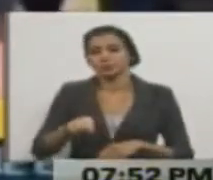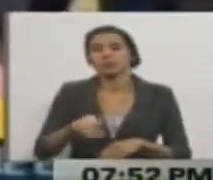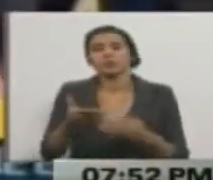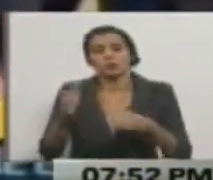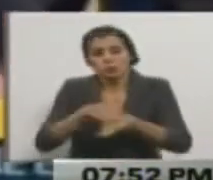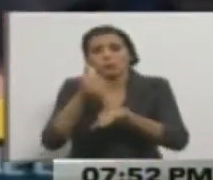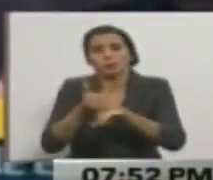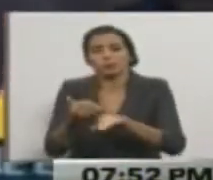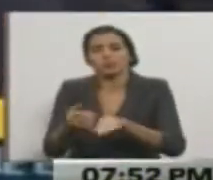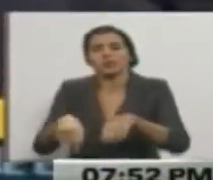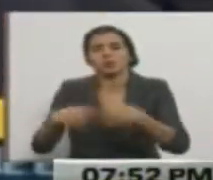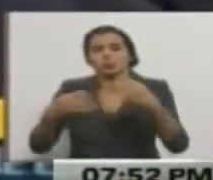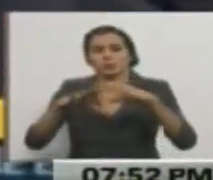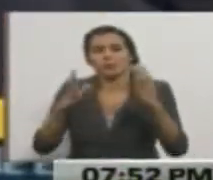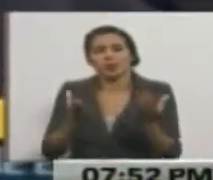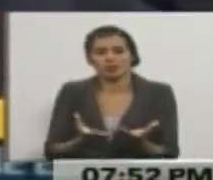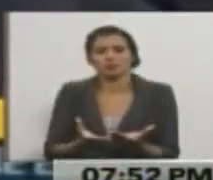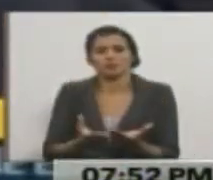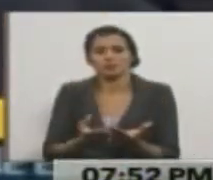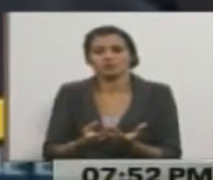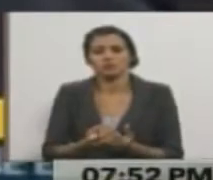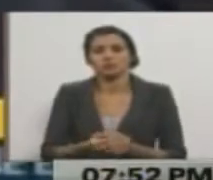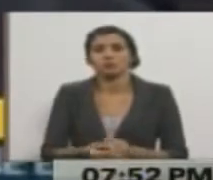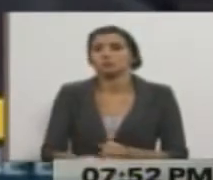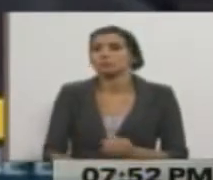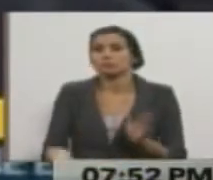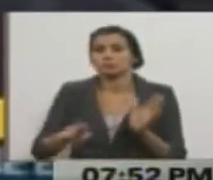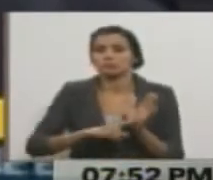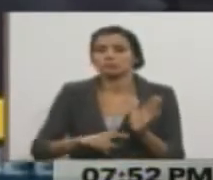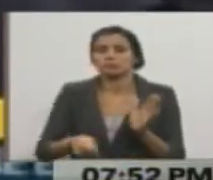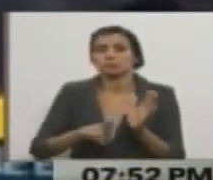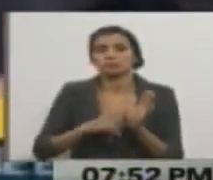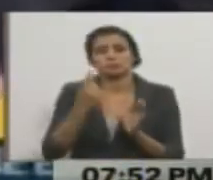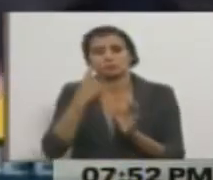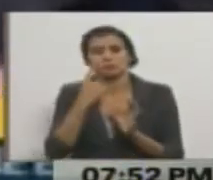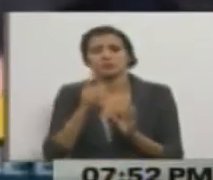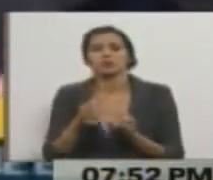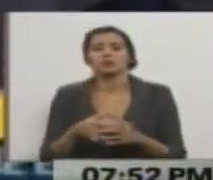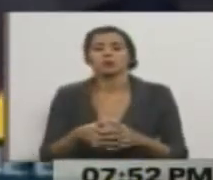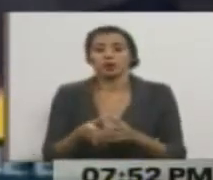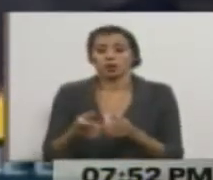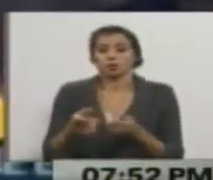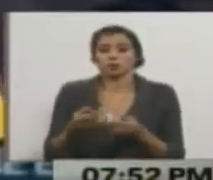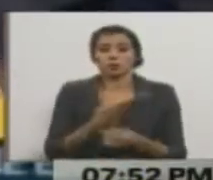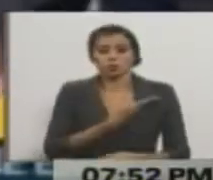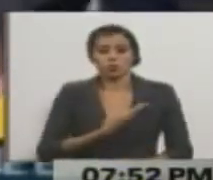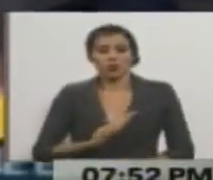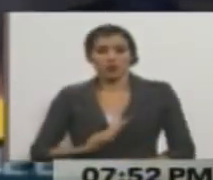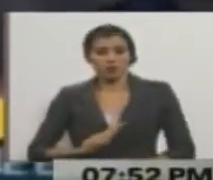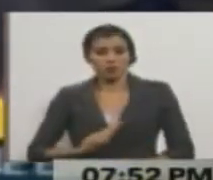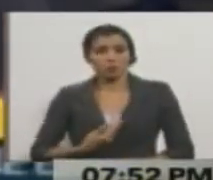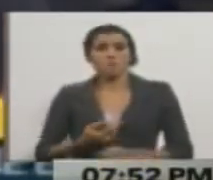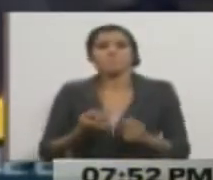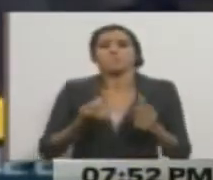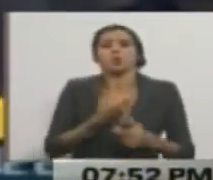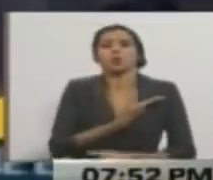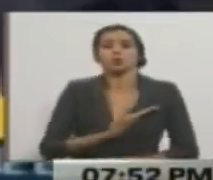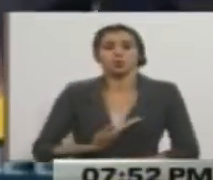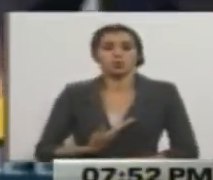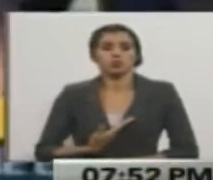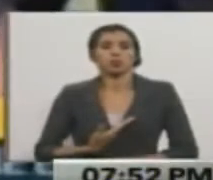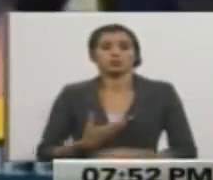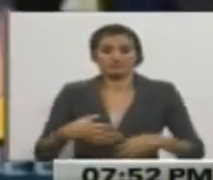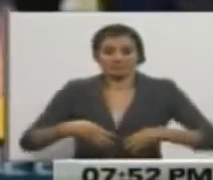es reproducido por la concentración monopólica de los medios de comunicación al servicio justamente del capital y no